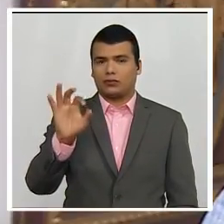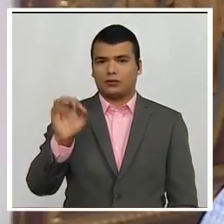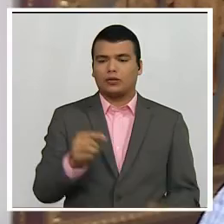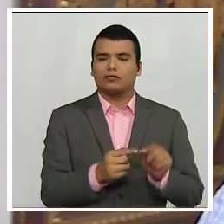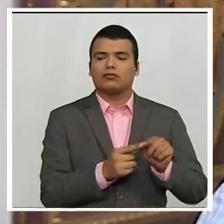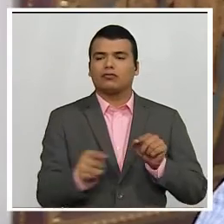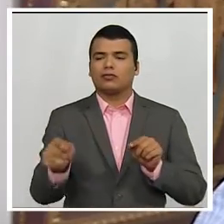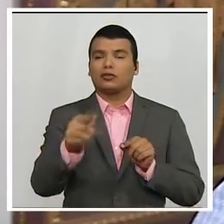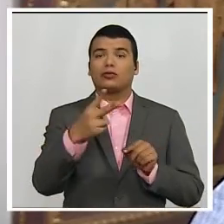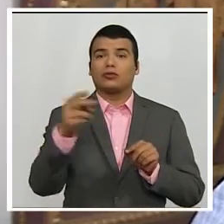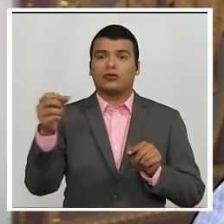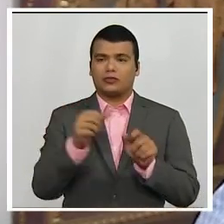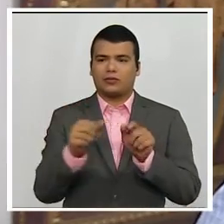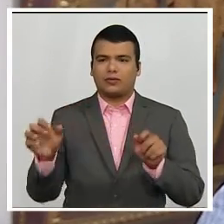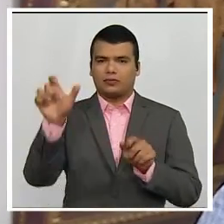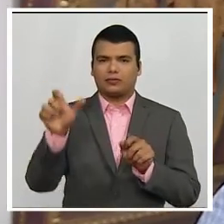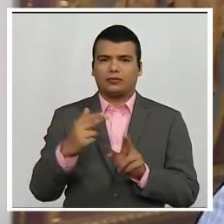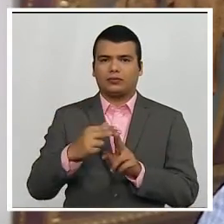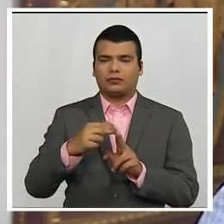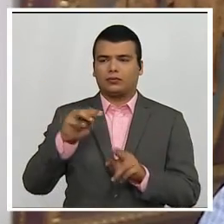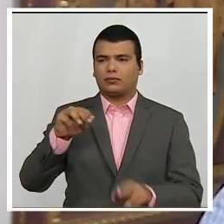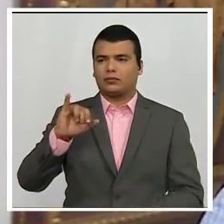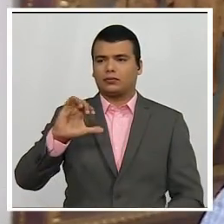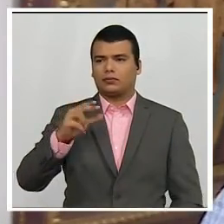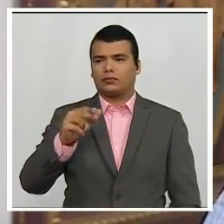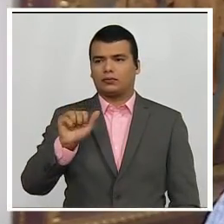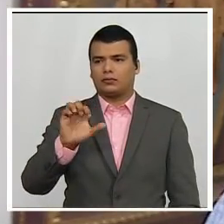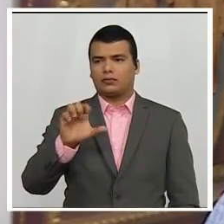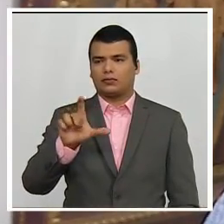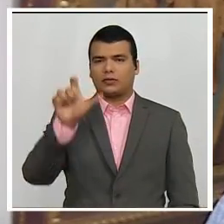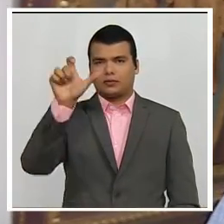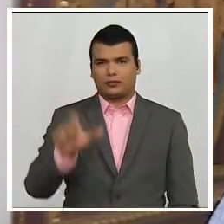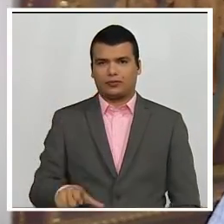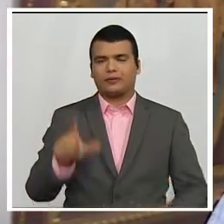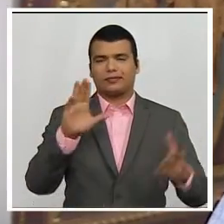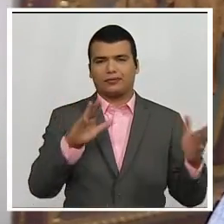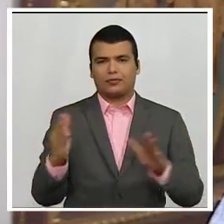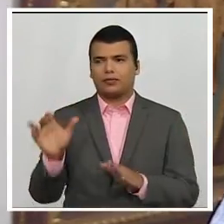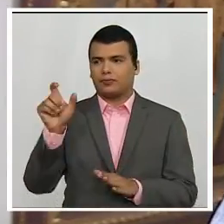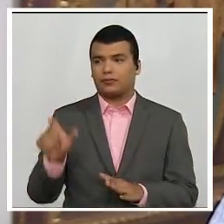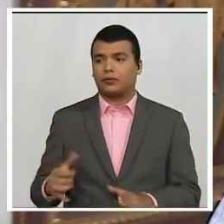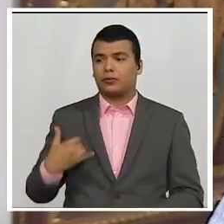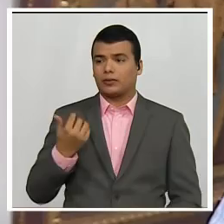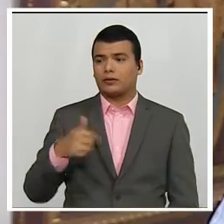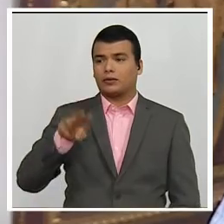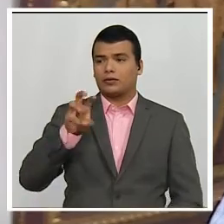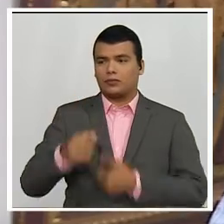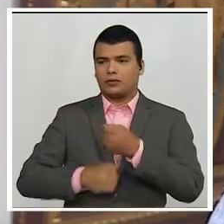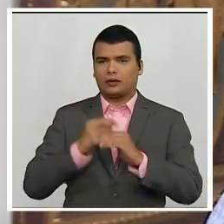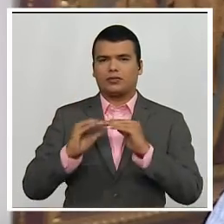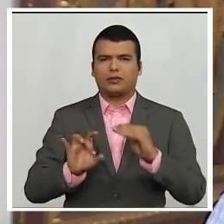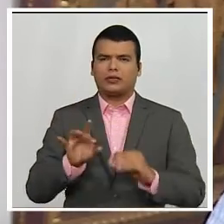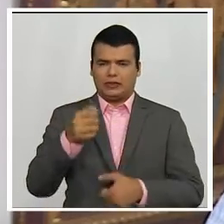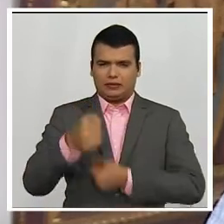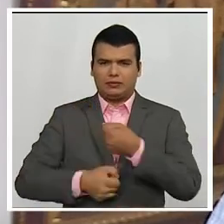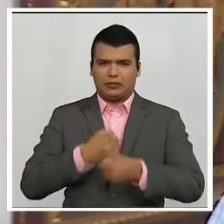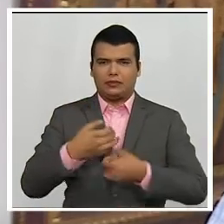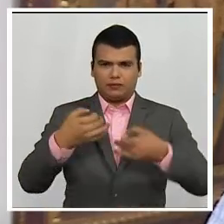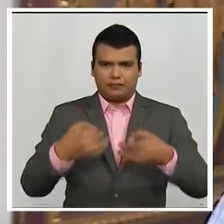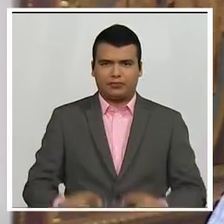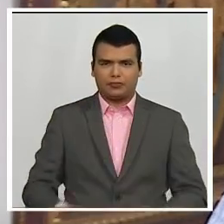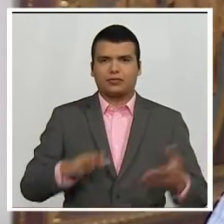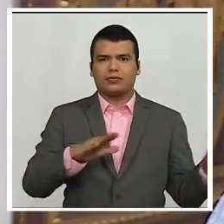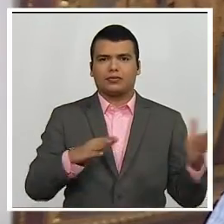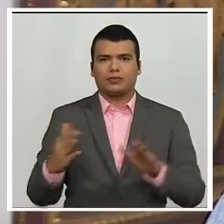30 de la mañana se encontró el cuerpo sin vida del joven michael antes de soto millán menor de edad tenía 15 años y ya queda a